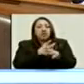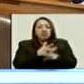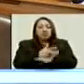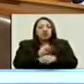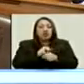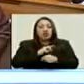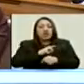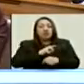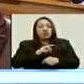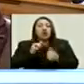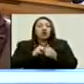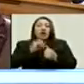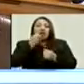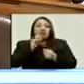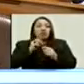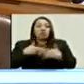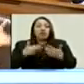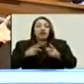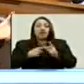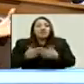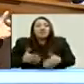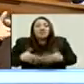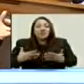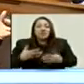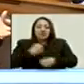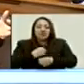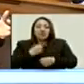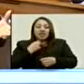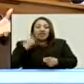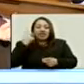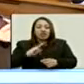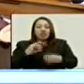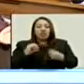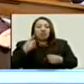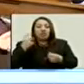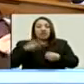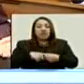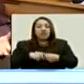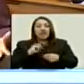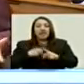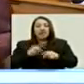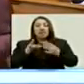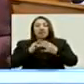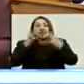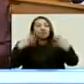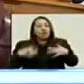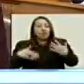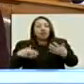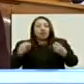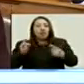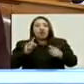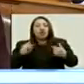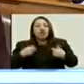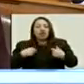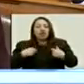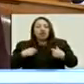interponer la demanda de alimentos. Entonces no puede accionar por filiación extramatrimonial, puesto que no